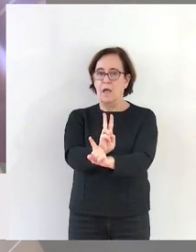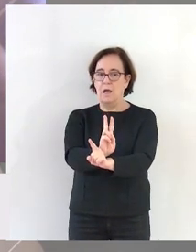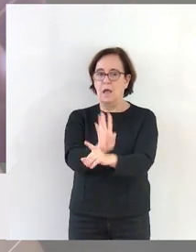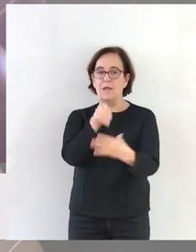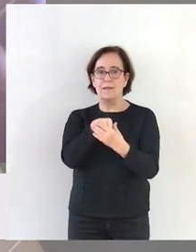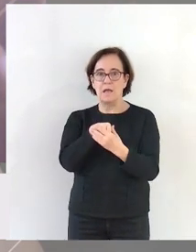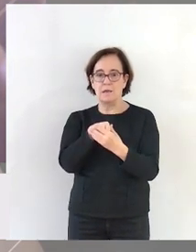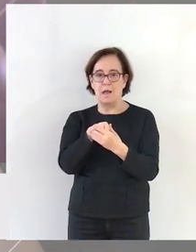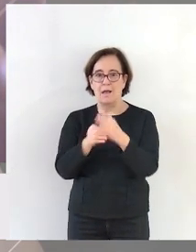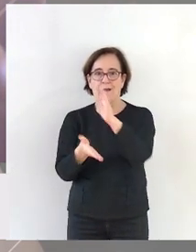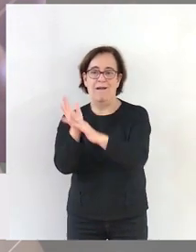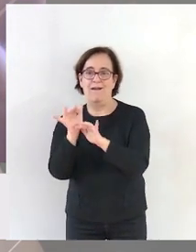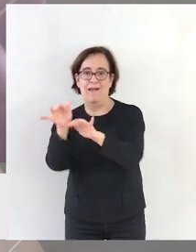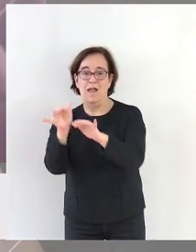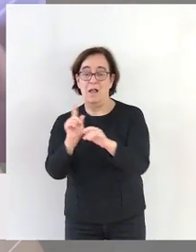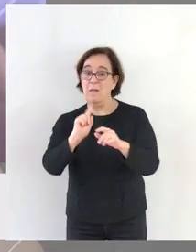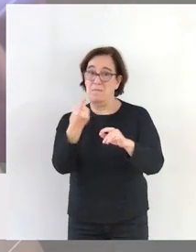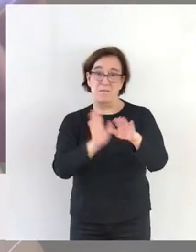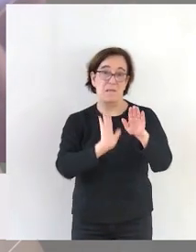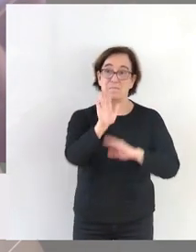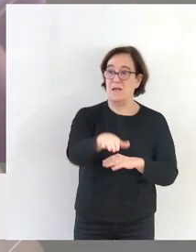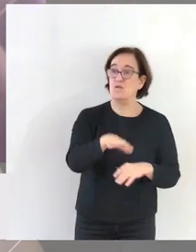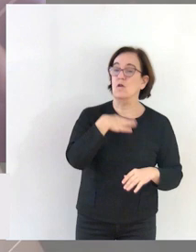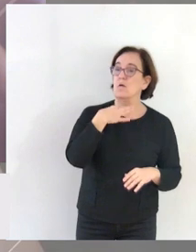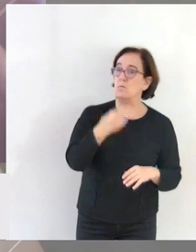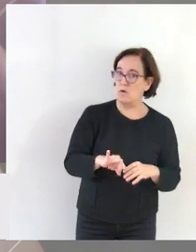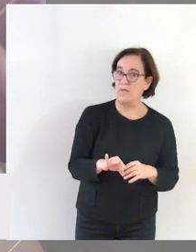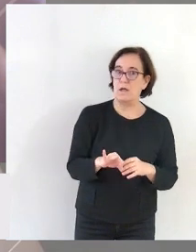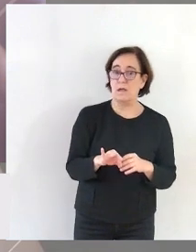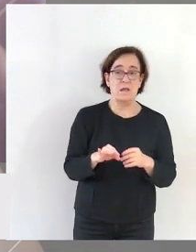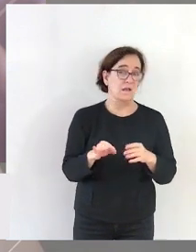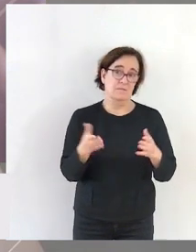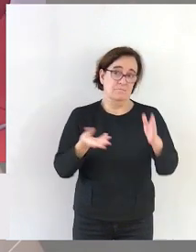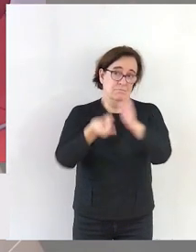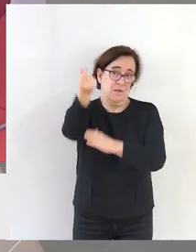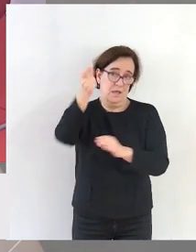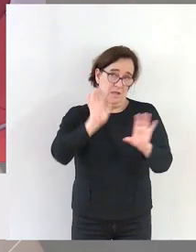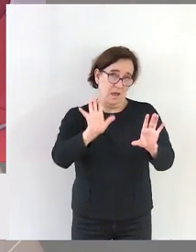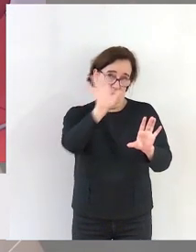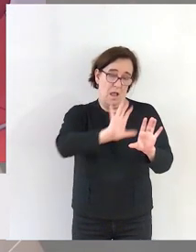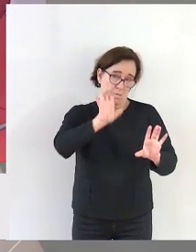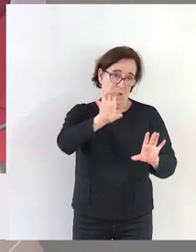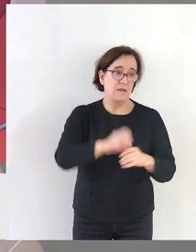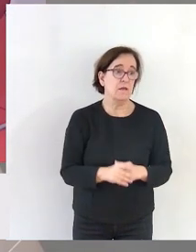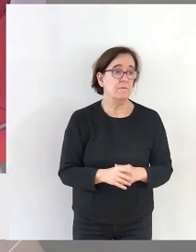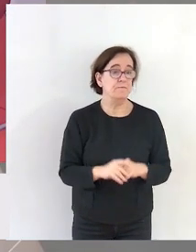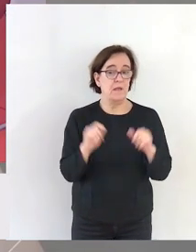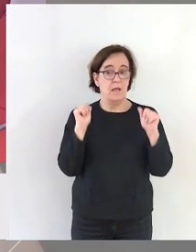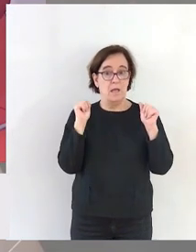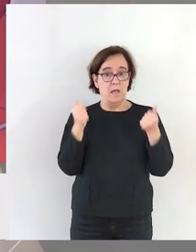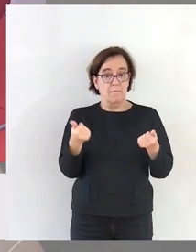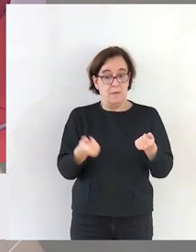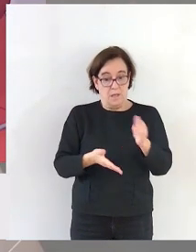internamente pero como os decía Este es el primer paso para poder eh cruzar esas fronteras entonces empezamos a ver